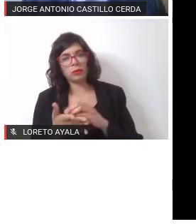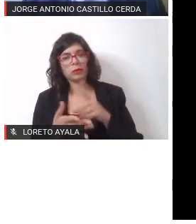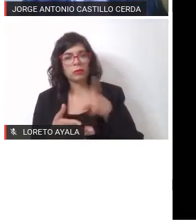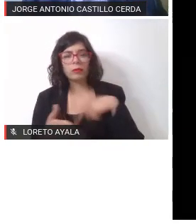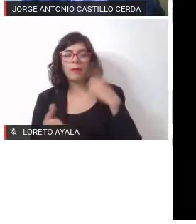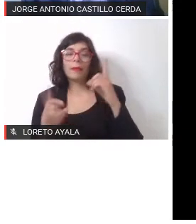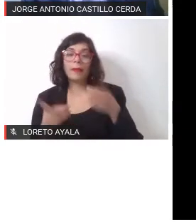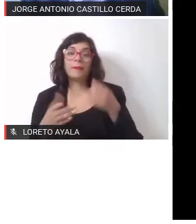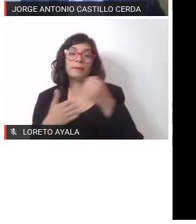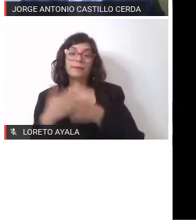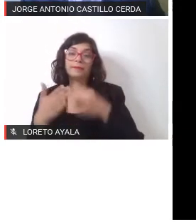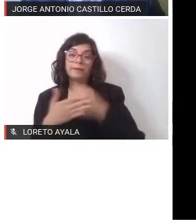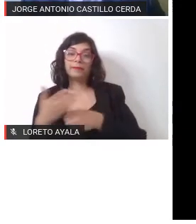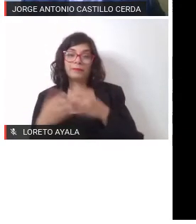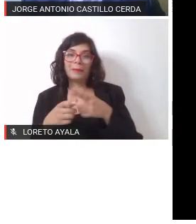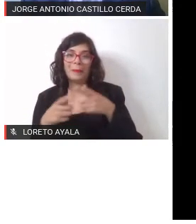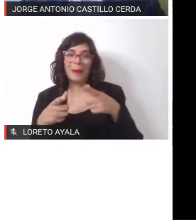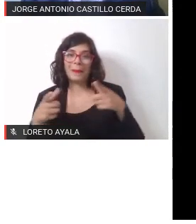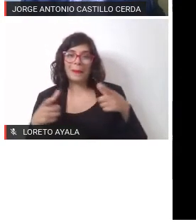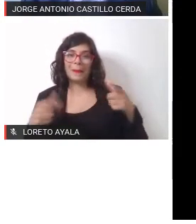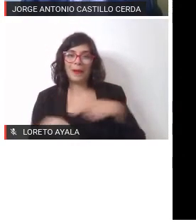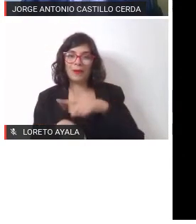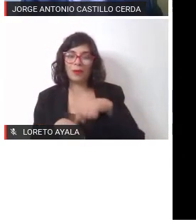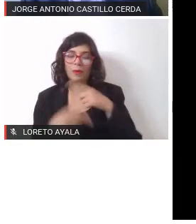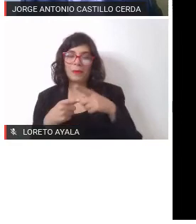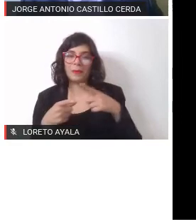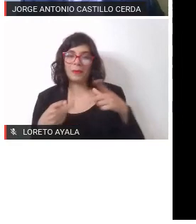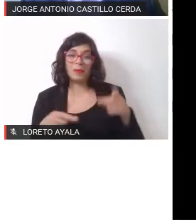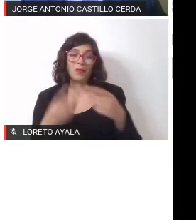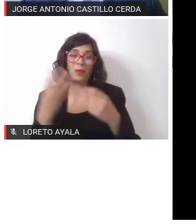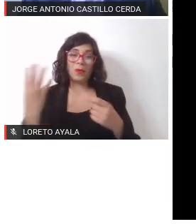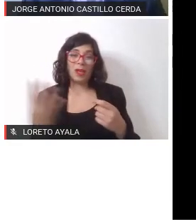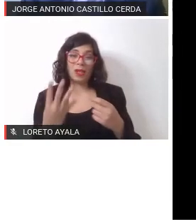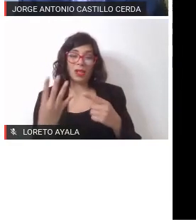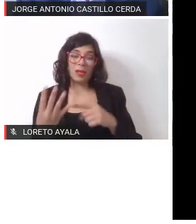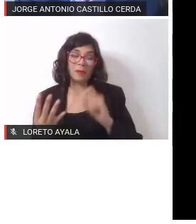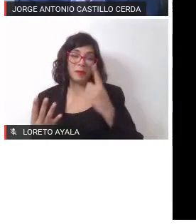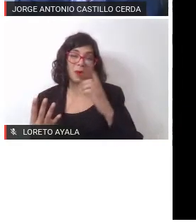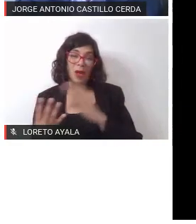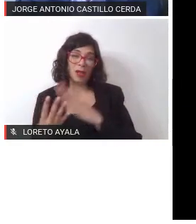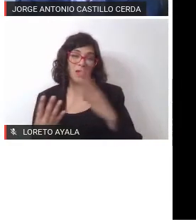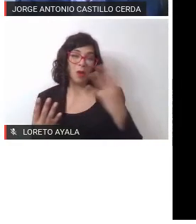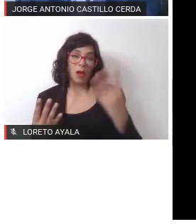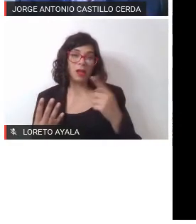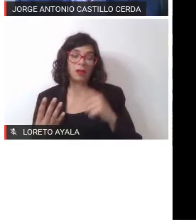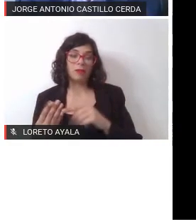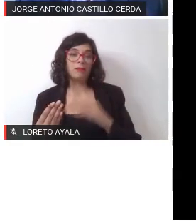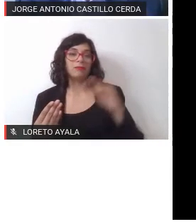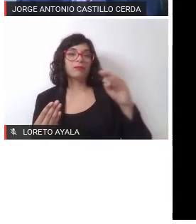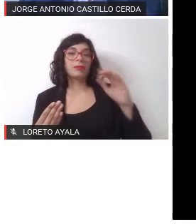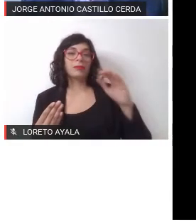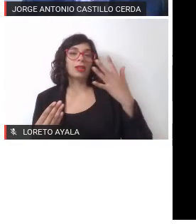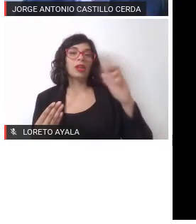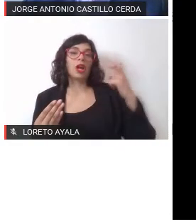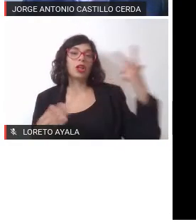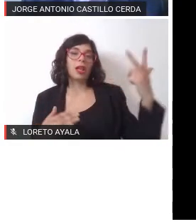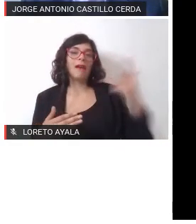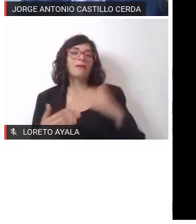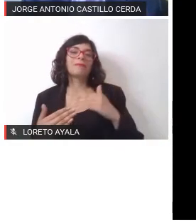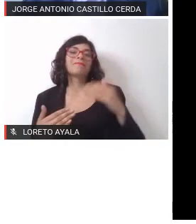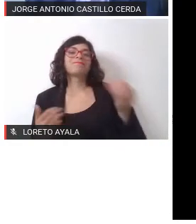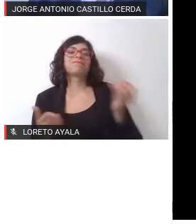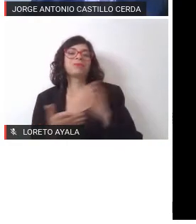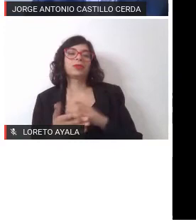pelear porque se vayan aumentando las horas y esas 4 de primero a cuarto pasen a de quinto a octavo. Ahí